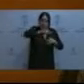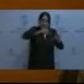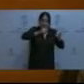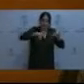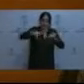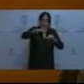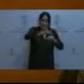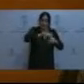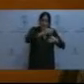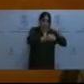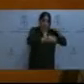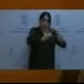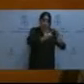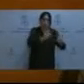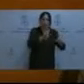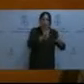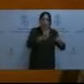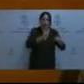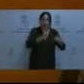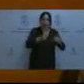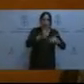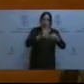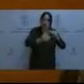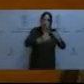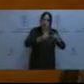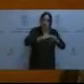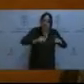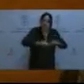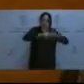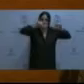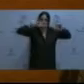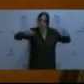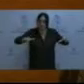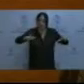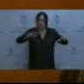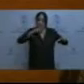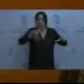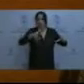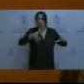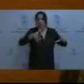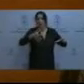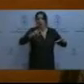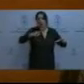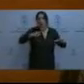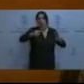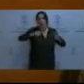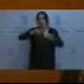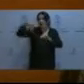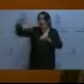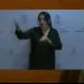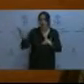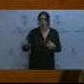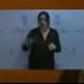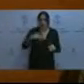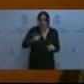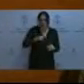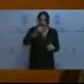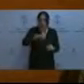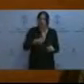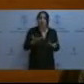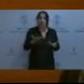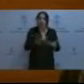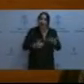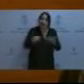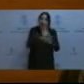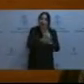en desuso para aumentar el tamaño de las explotaciones, para que se dependa menos de las compras del exterior y, por lo tanto, la rentabilidad